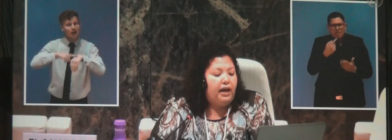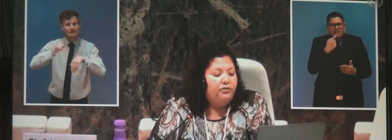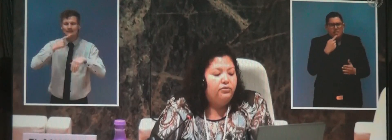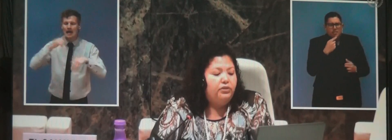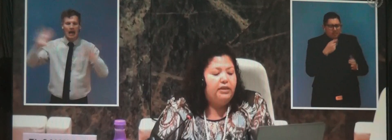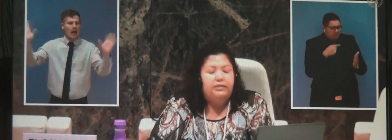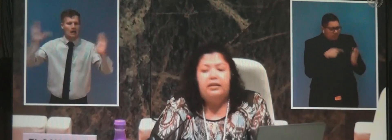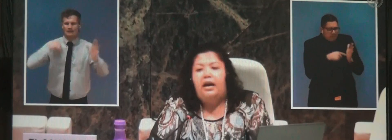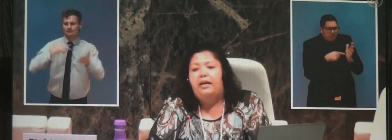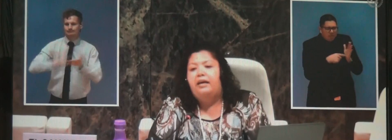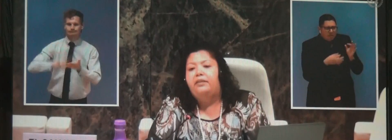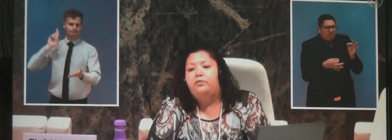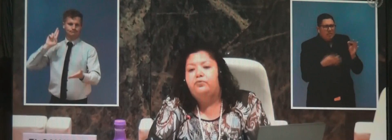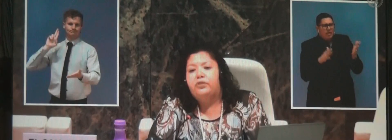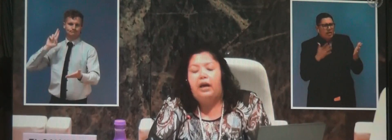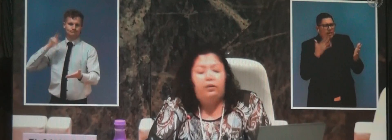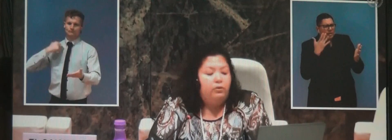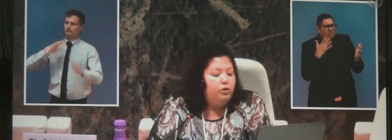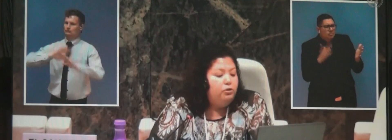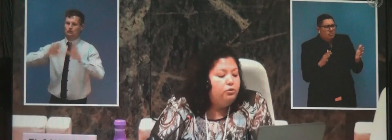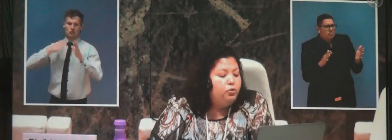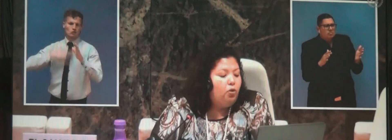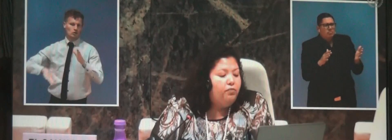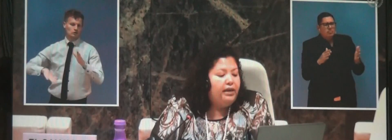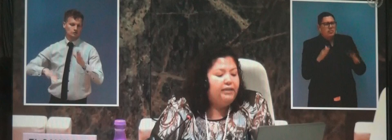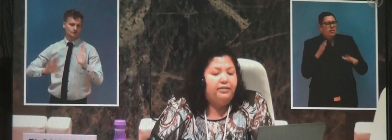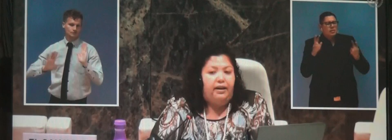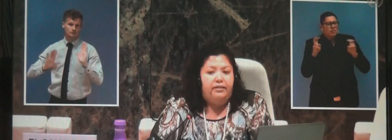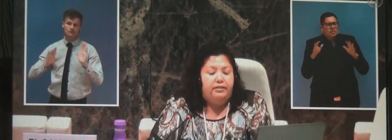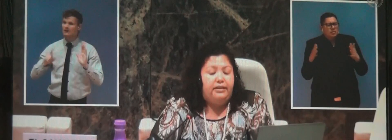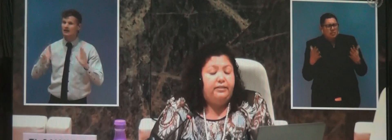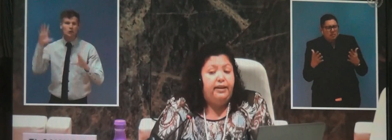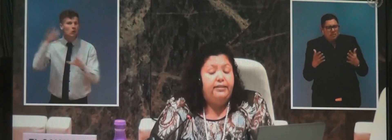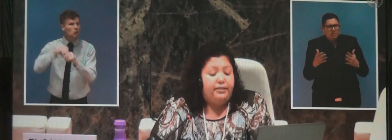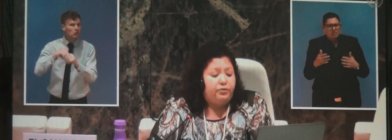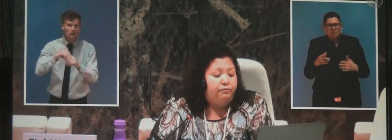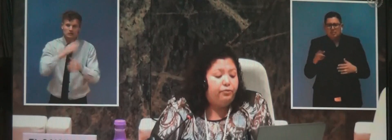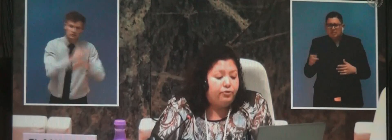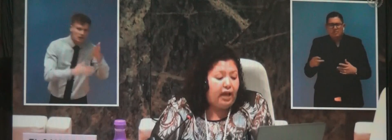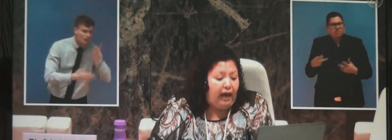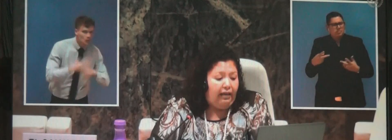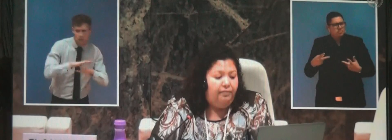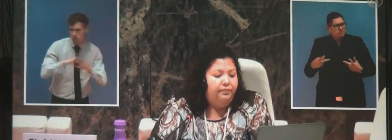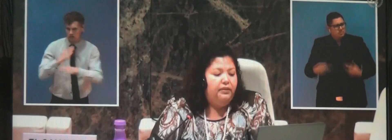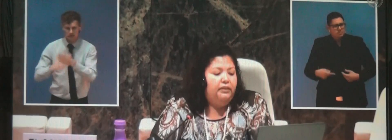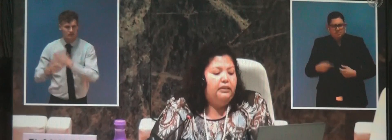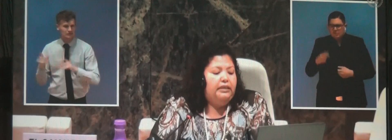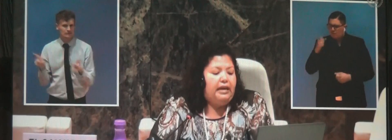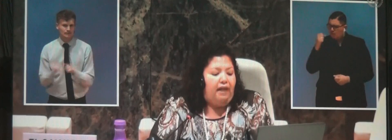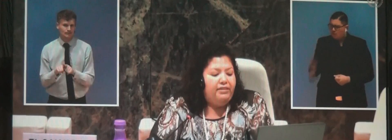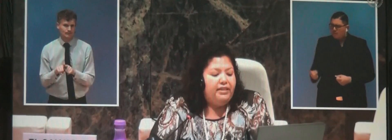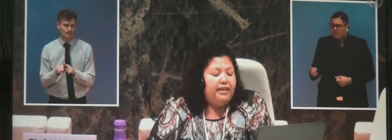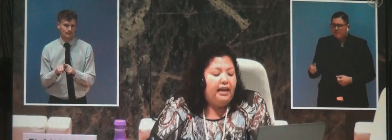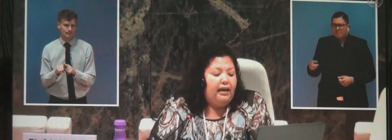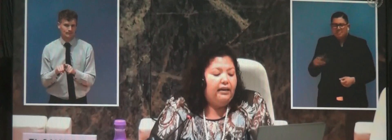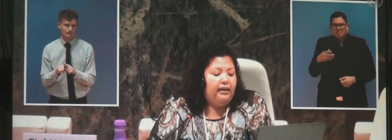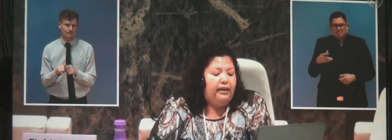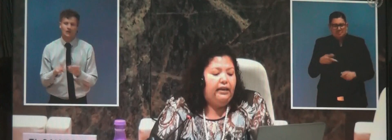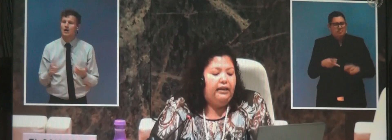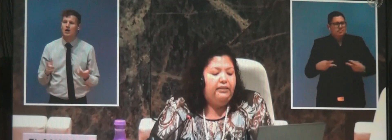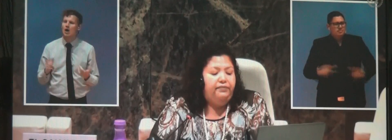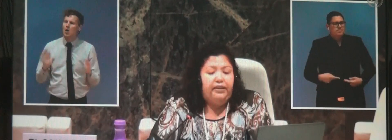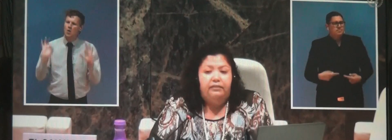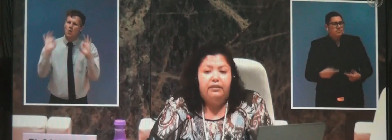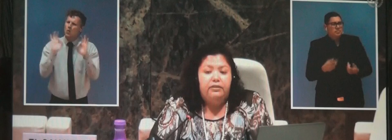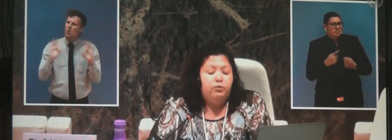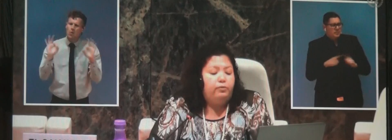de casos que se hayan denunciado sobre esterilización forzada. Cabe señalar que